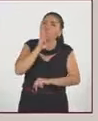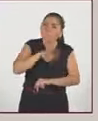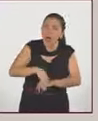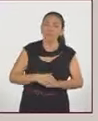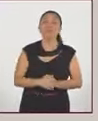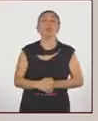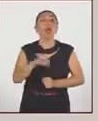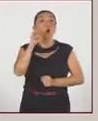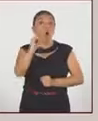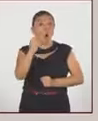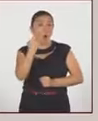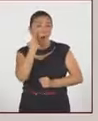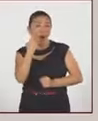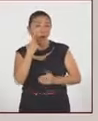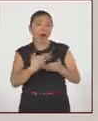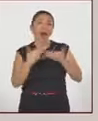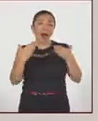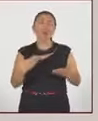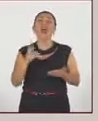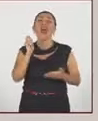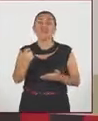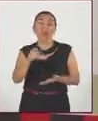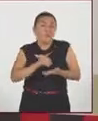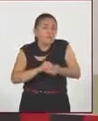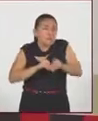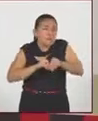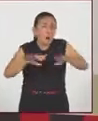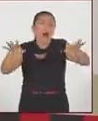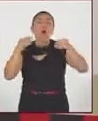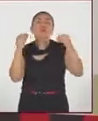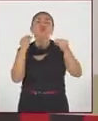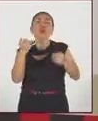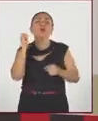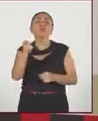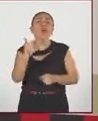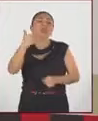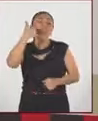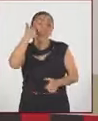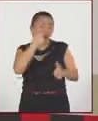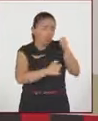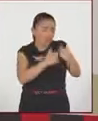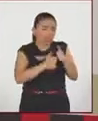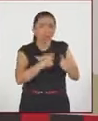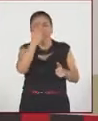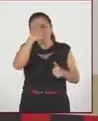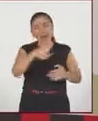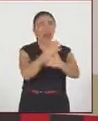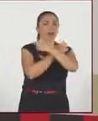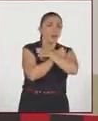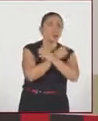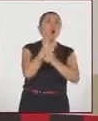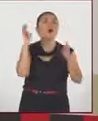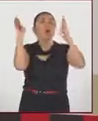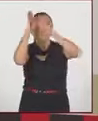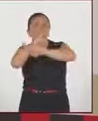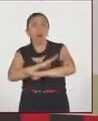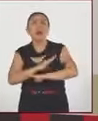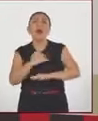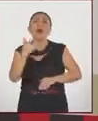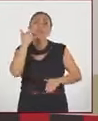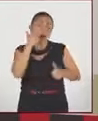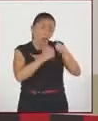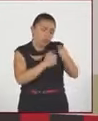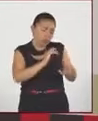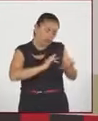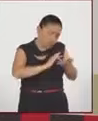vez está más de moda, ¿no? El uso de dispositivos, tanto para la educación como para recreación. Pasamos mucho tiempo observando pantallas